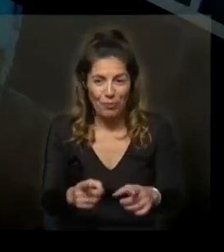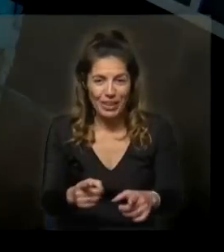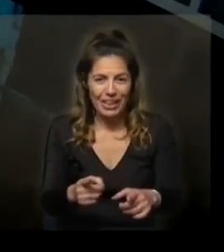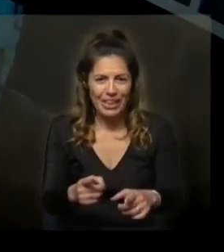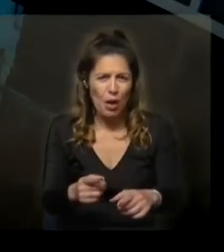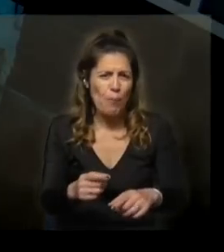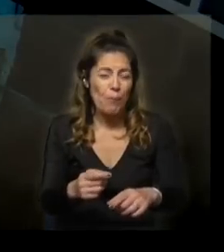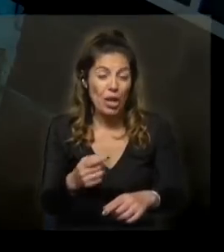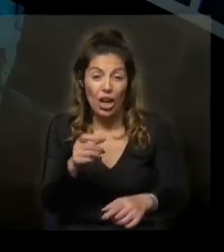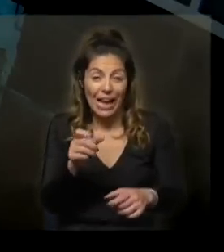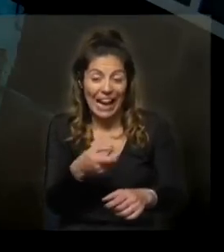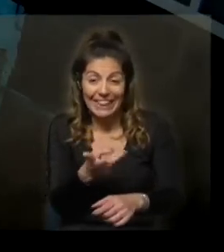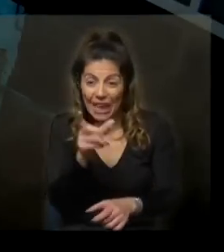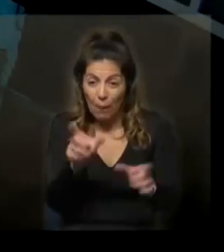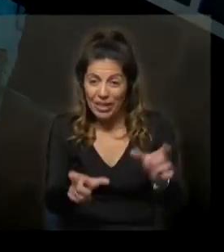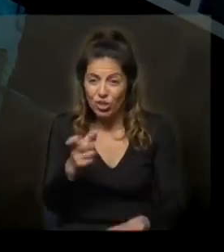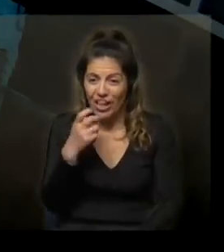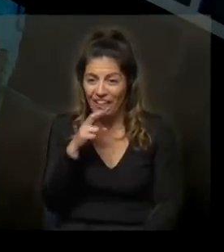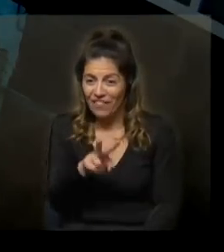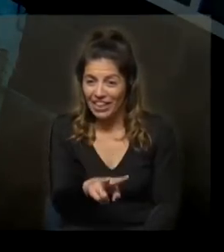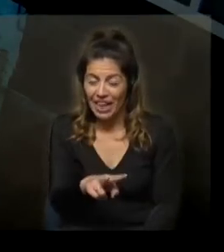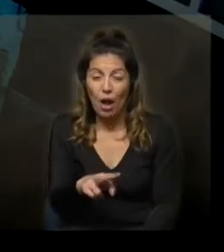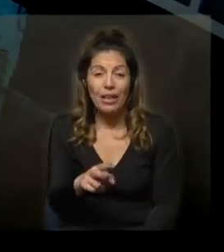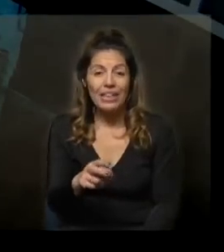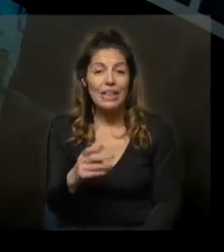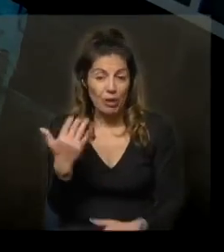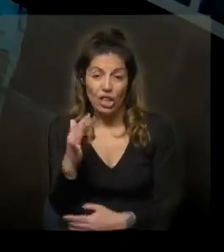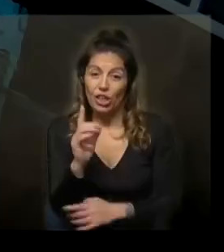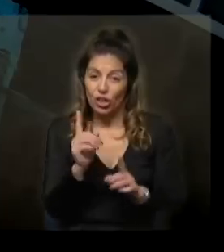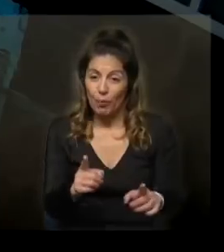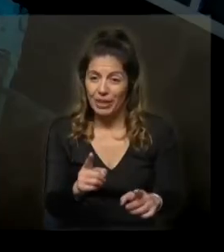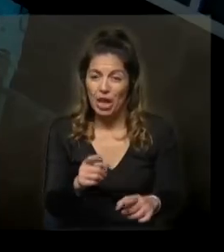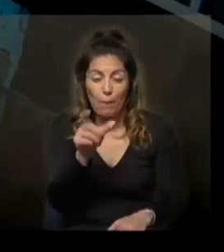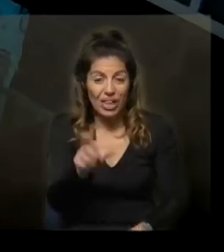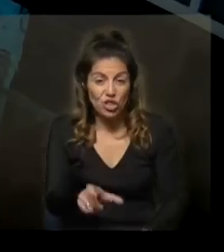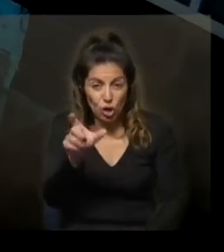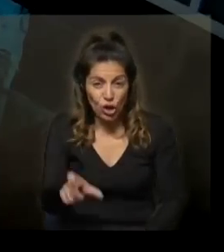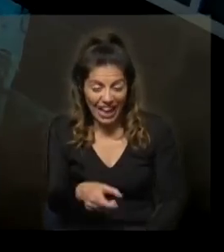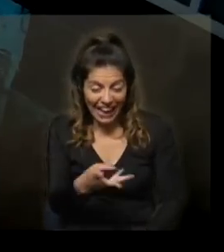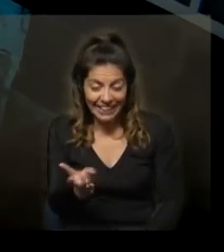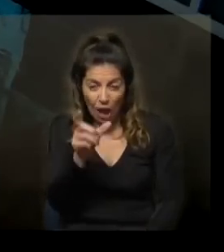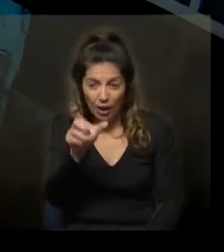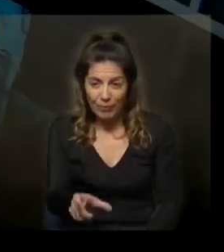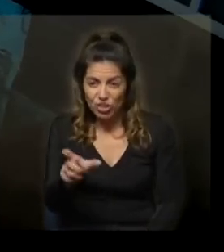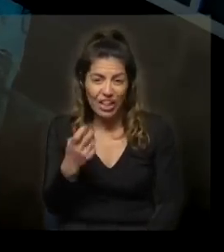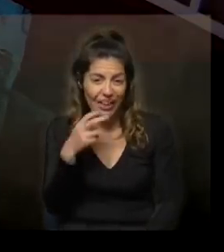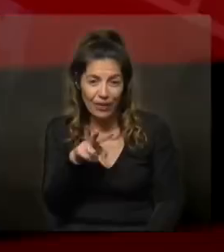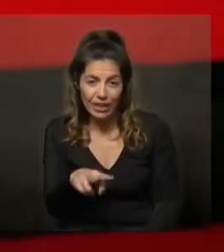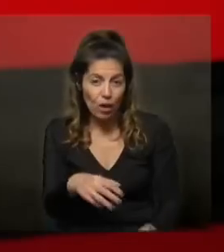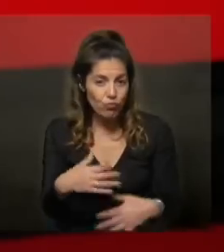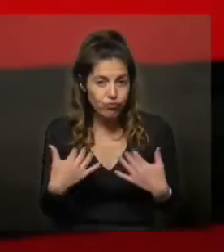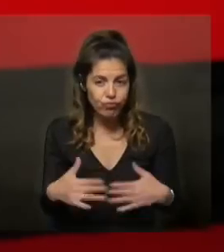además en el interior niveles quedan impresionantes Lo que pasa que ahí